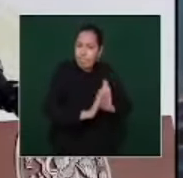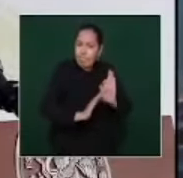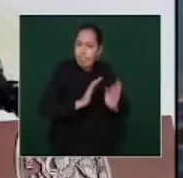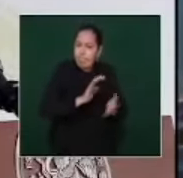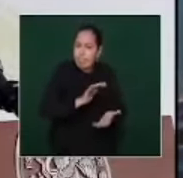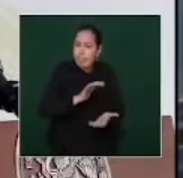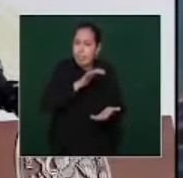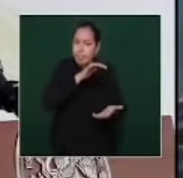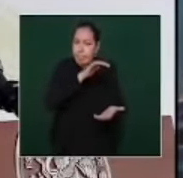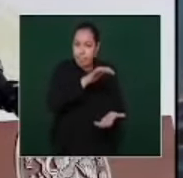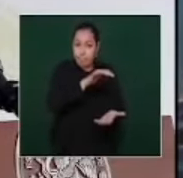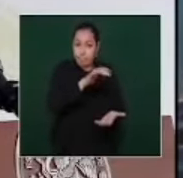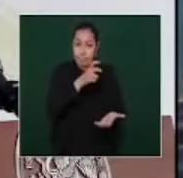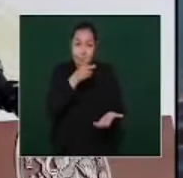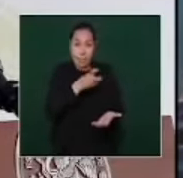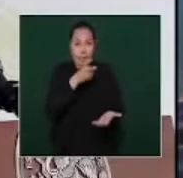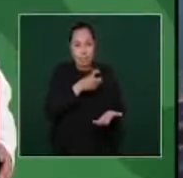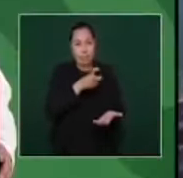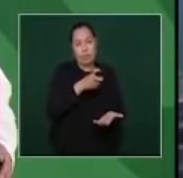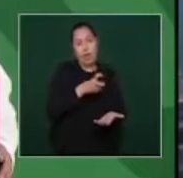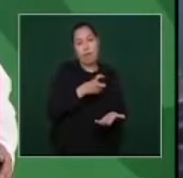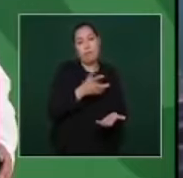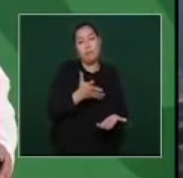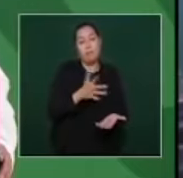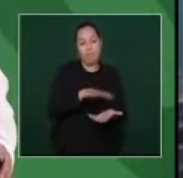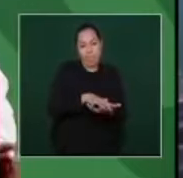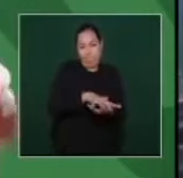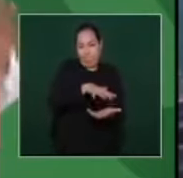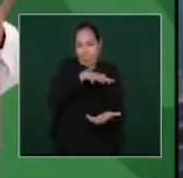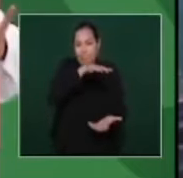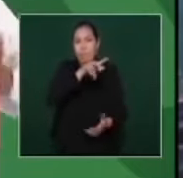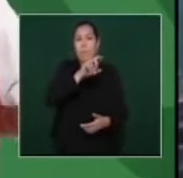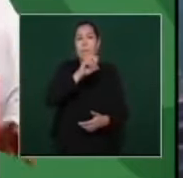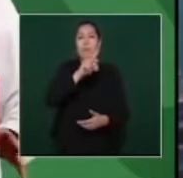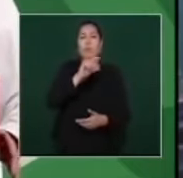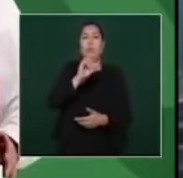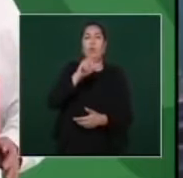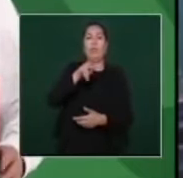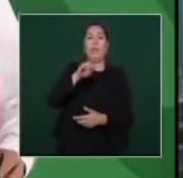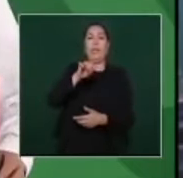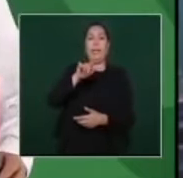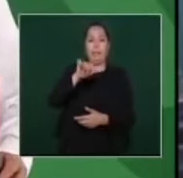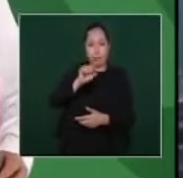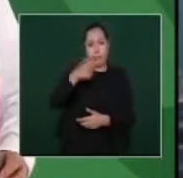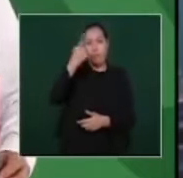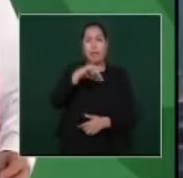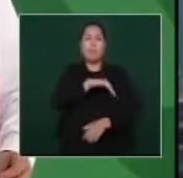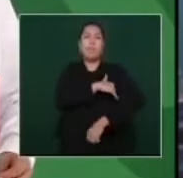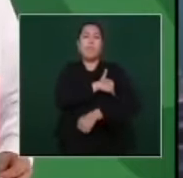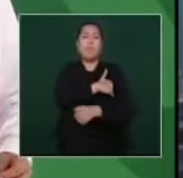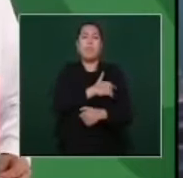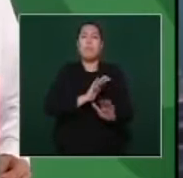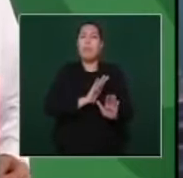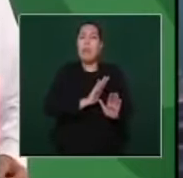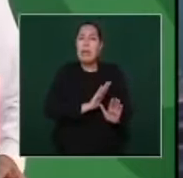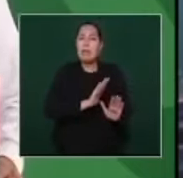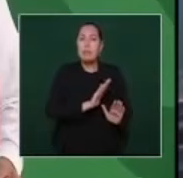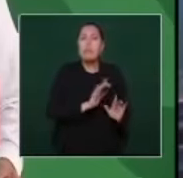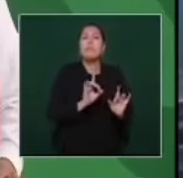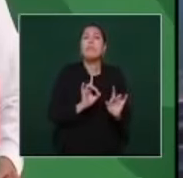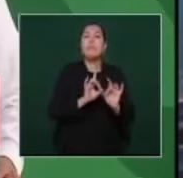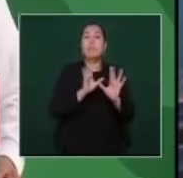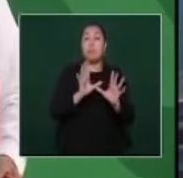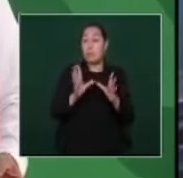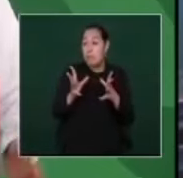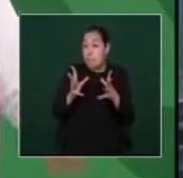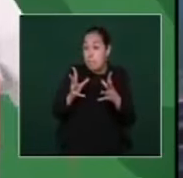usted nada más el 50 por ciento del tomate que se consume en eeuu de diciembre a marzo es